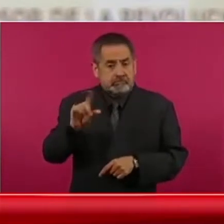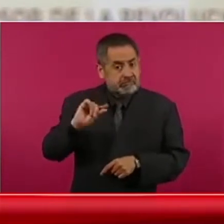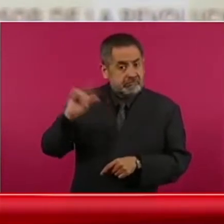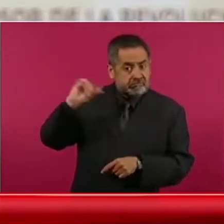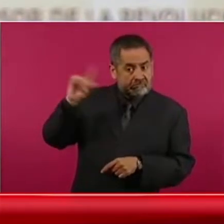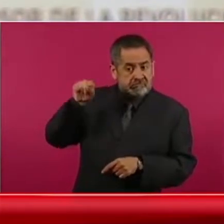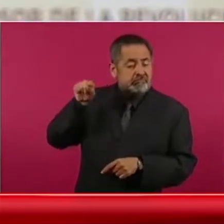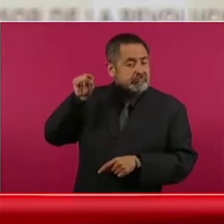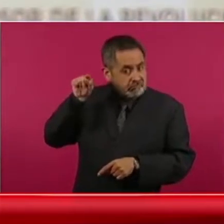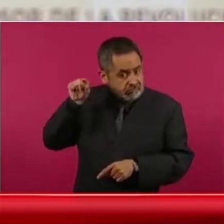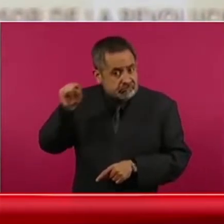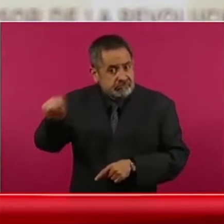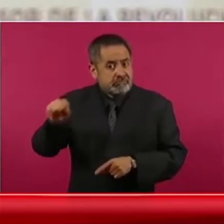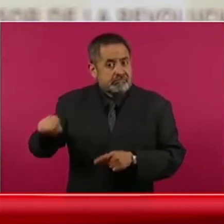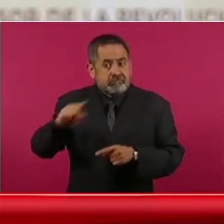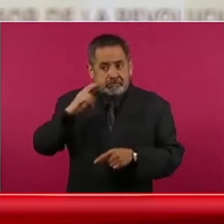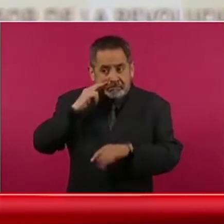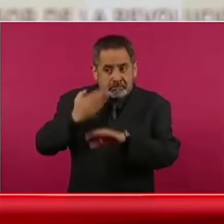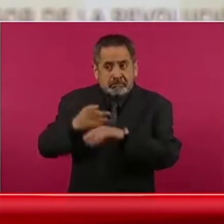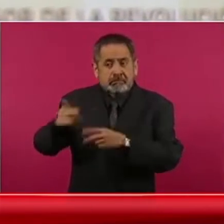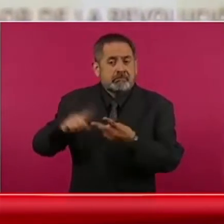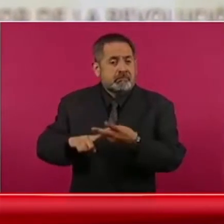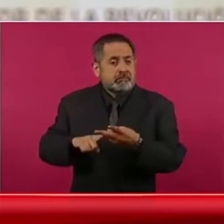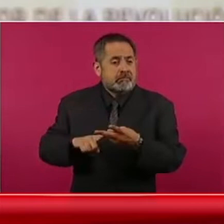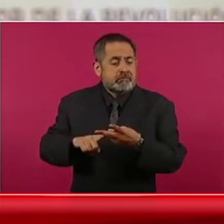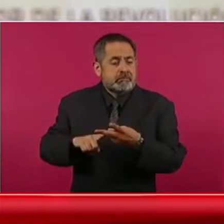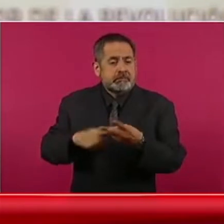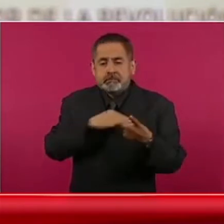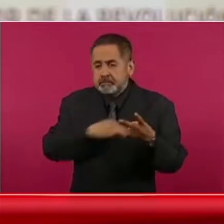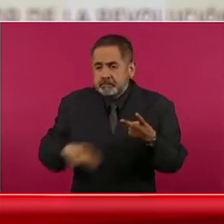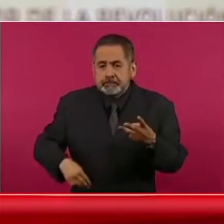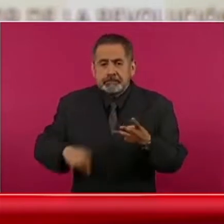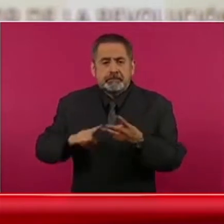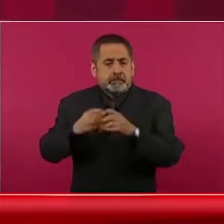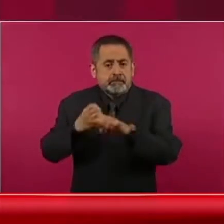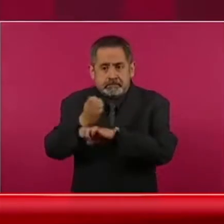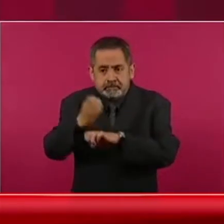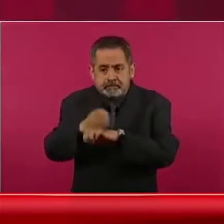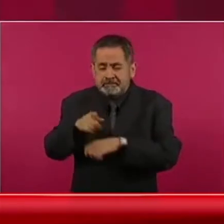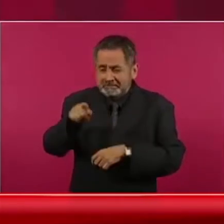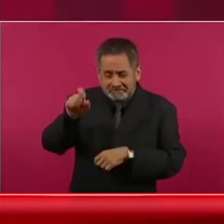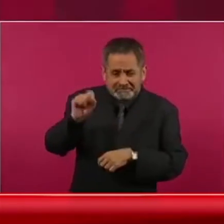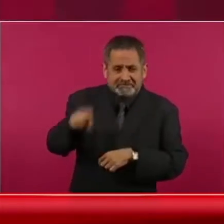autoridades municipales, estatales,